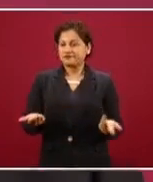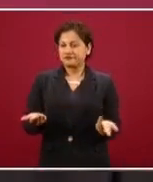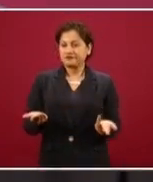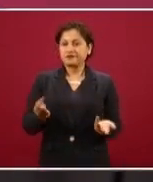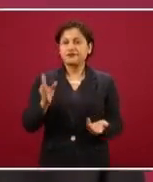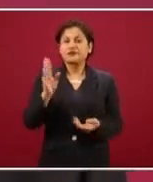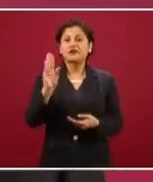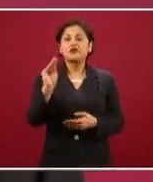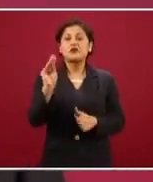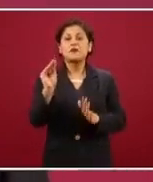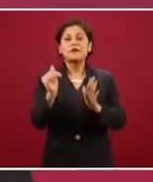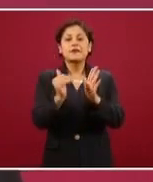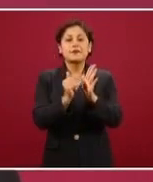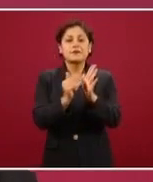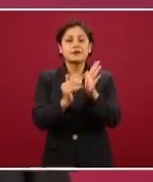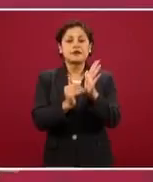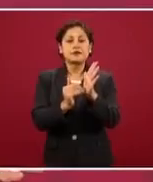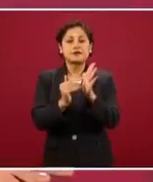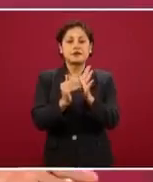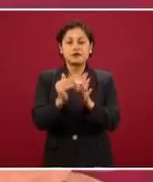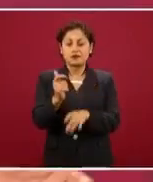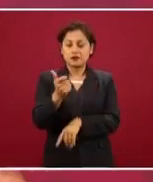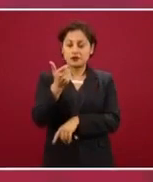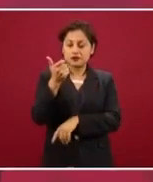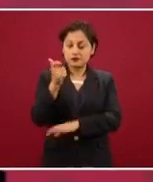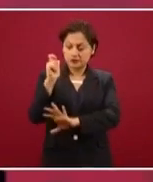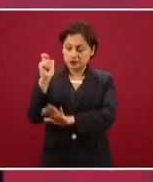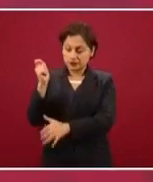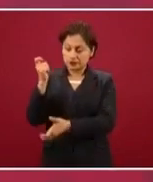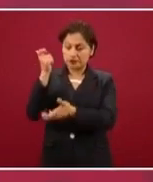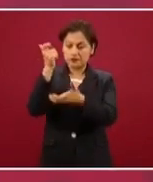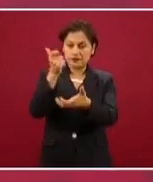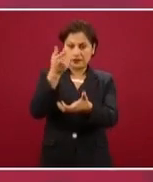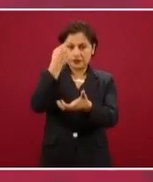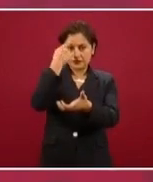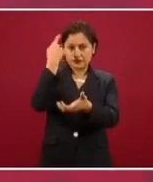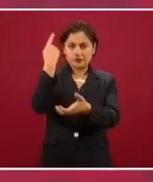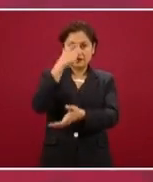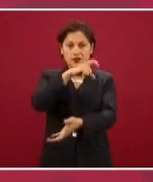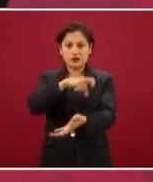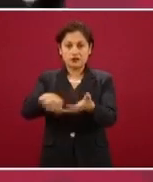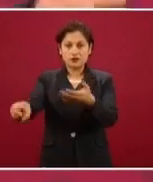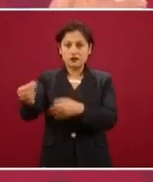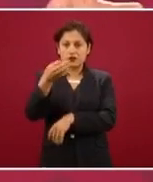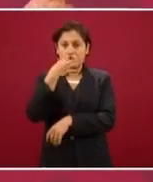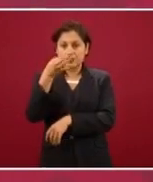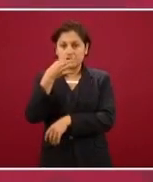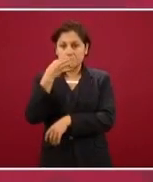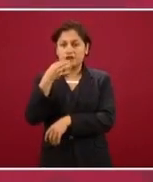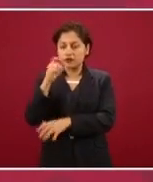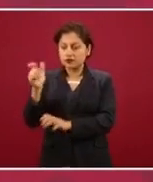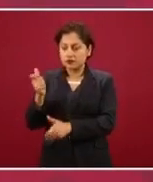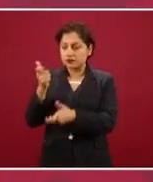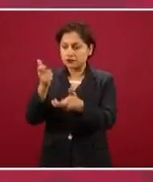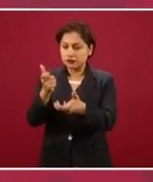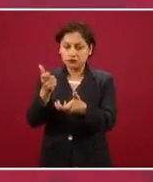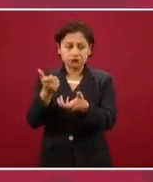90,000 millones de pesos destinados a la compra de medicamentos, y no había